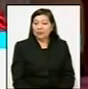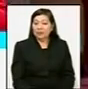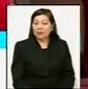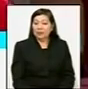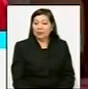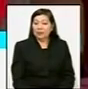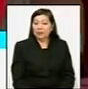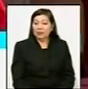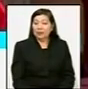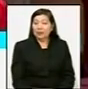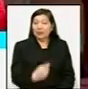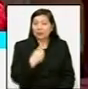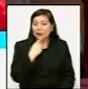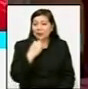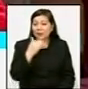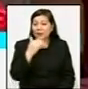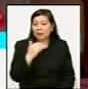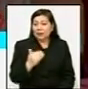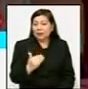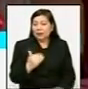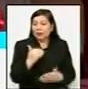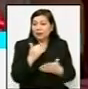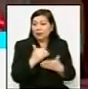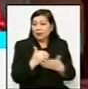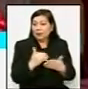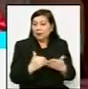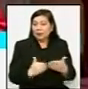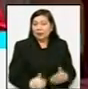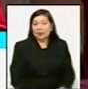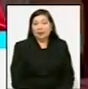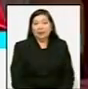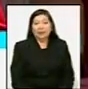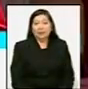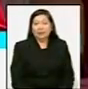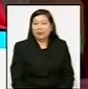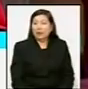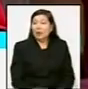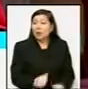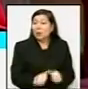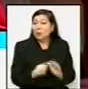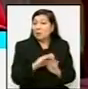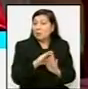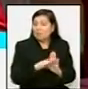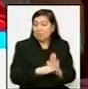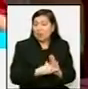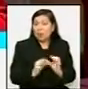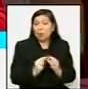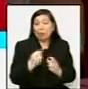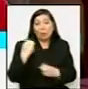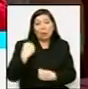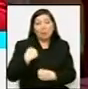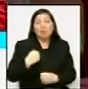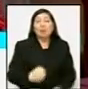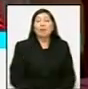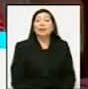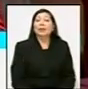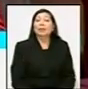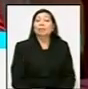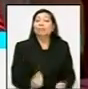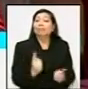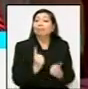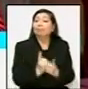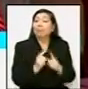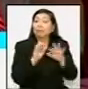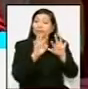No, es que este es específico, este es un requisito específico. El número mínimo de militantes. Ese sería el sentido, obviamente vamos a encontrar